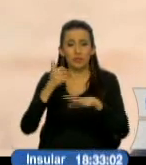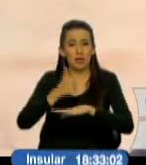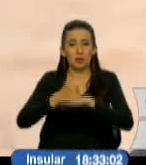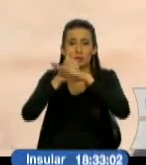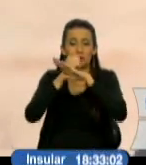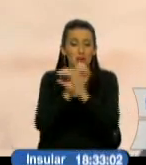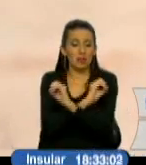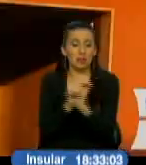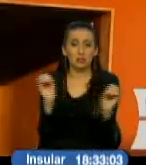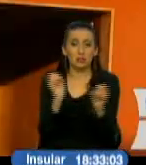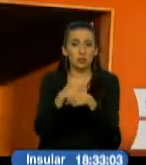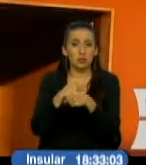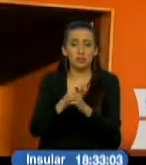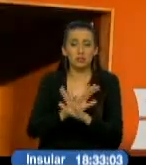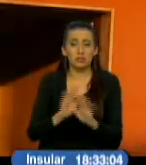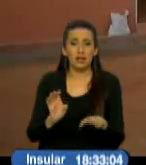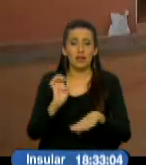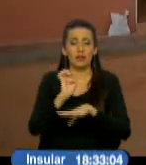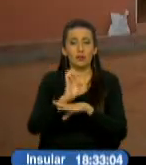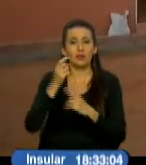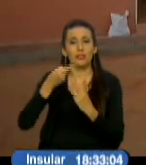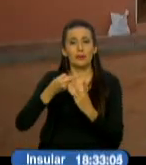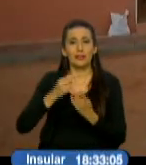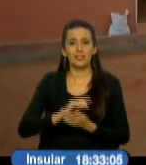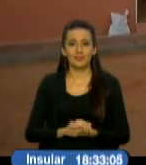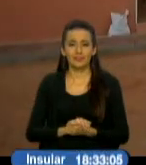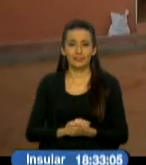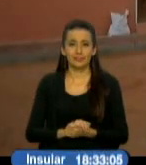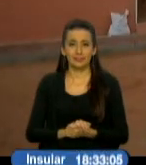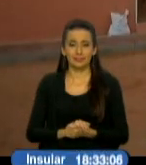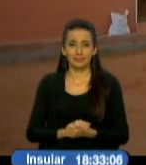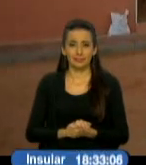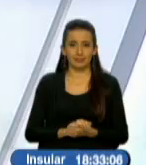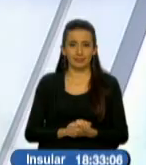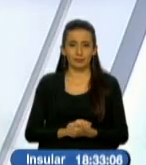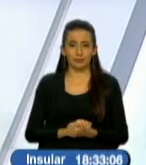hagan algo al respecto. Fernanda de la Bastida, Ecuador TV.